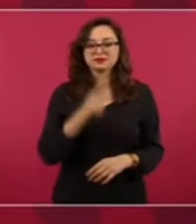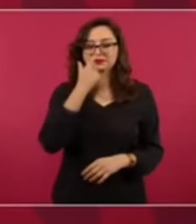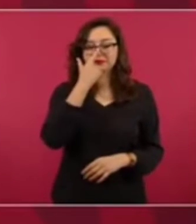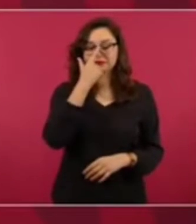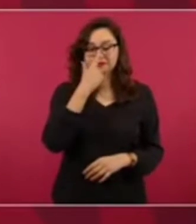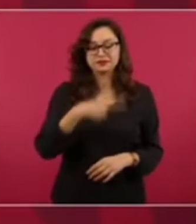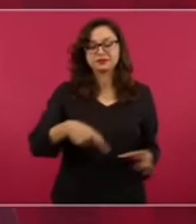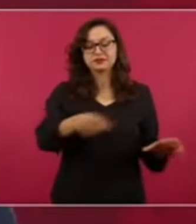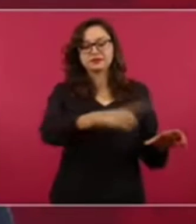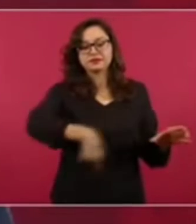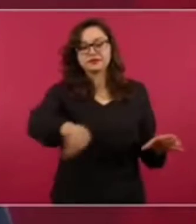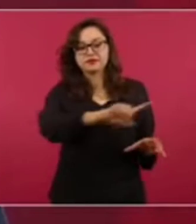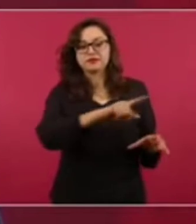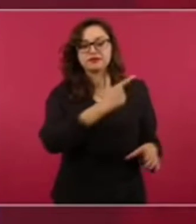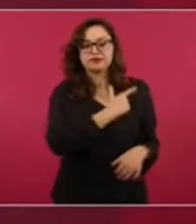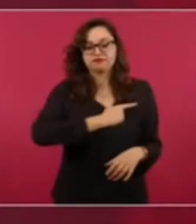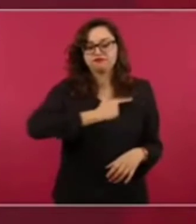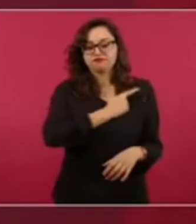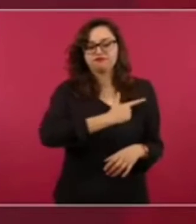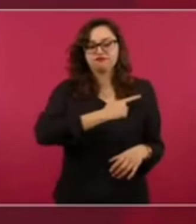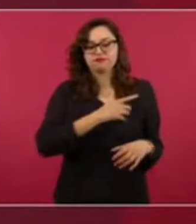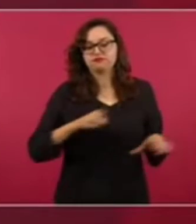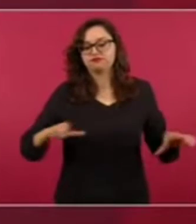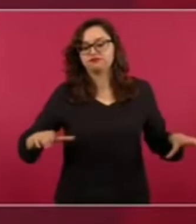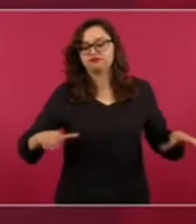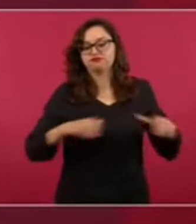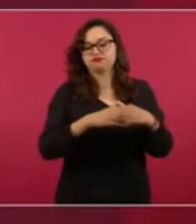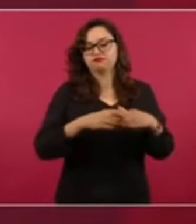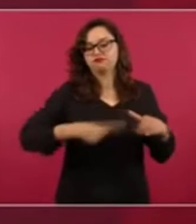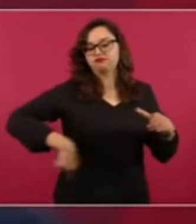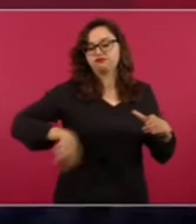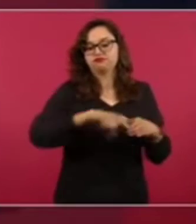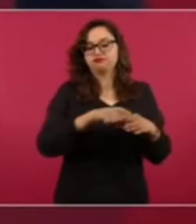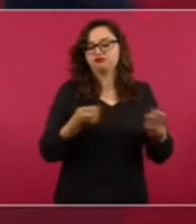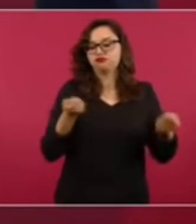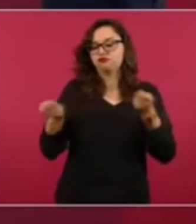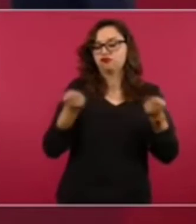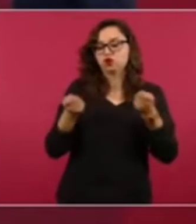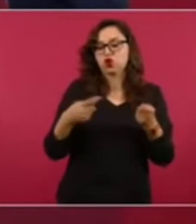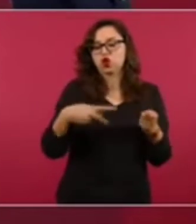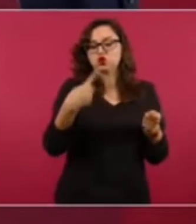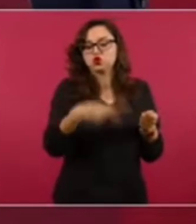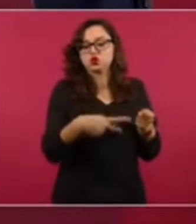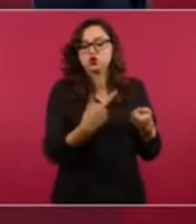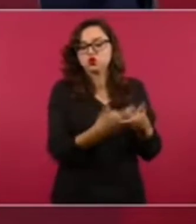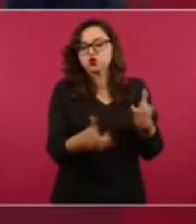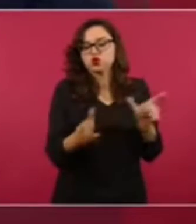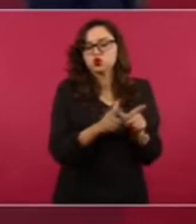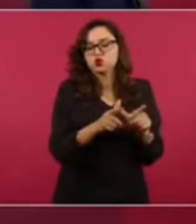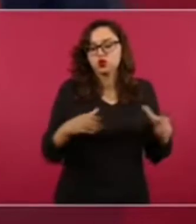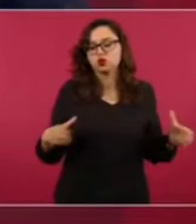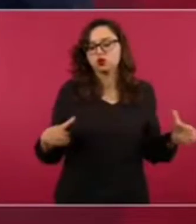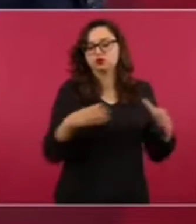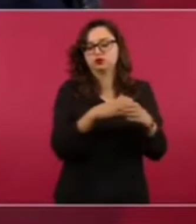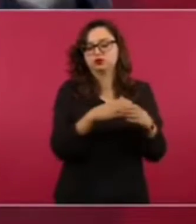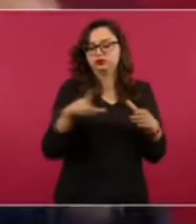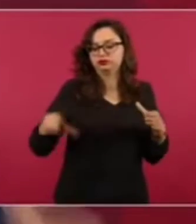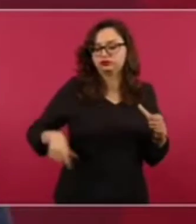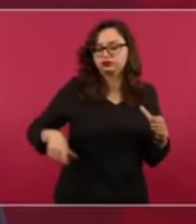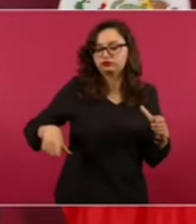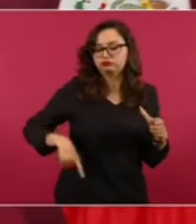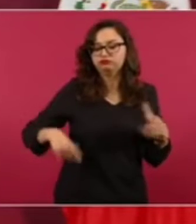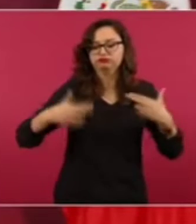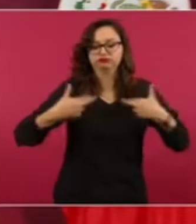de la oligarquía, del gobierno de las minorías, del gobierno de los